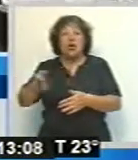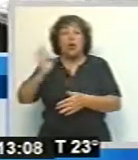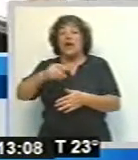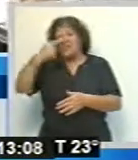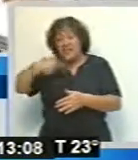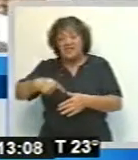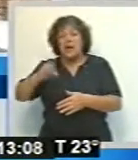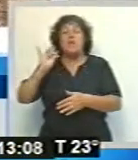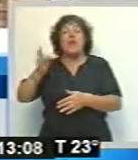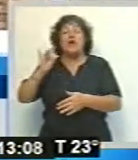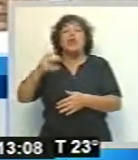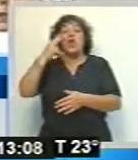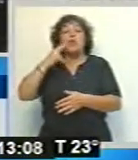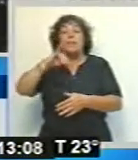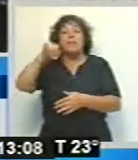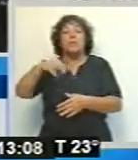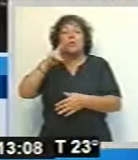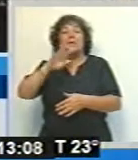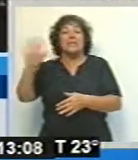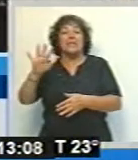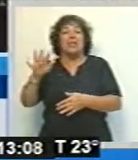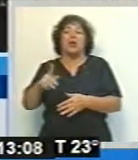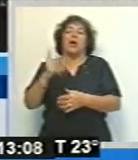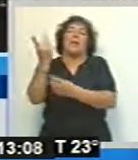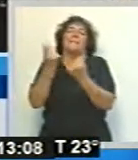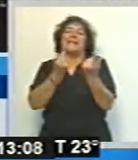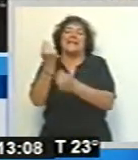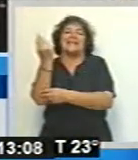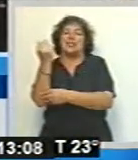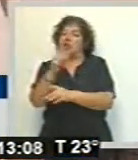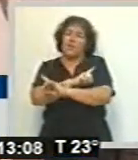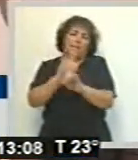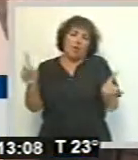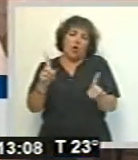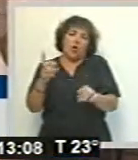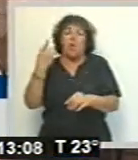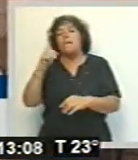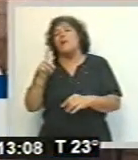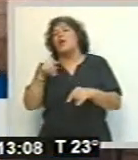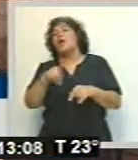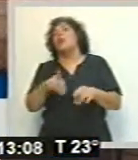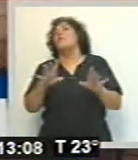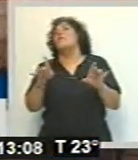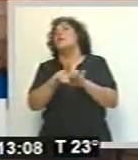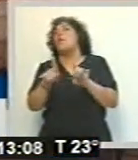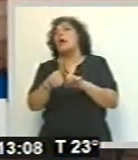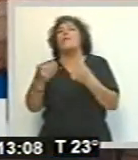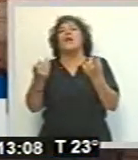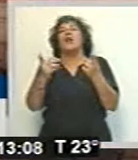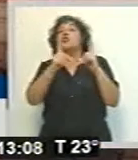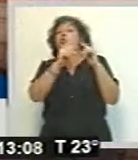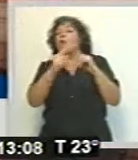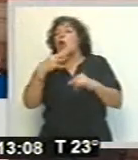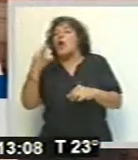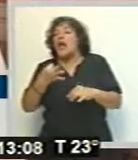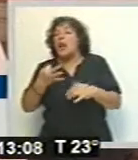9,25? Nadie puede creer. El ministro tampoco se la cree. Sin embargo, hacen como si estas fueran a ser los números reales. ¿Para qué